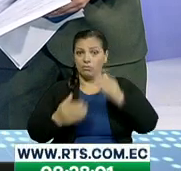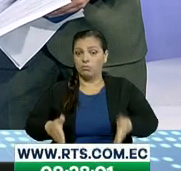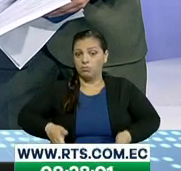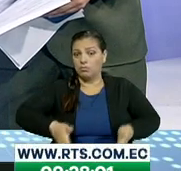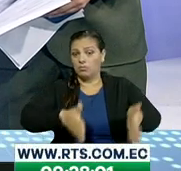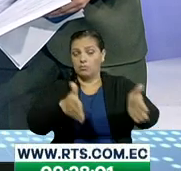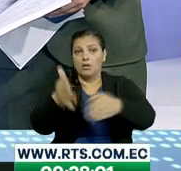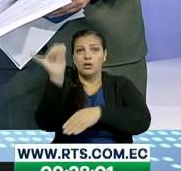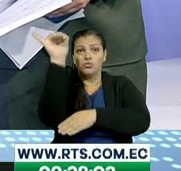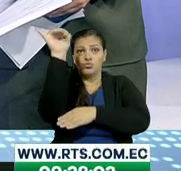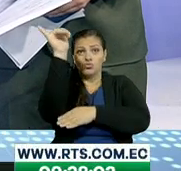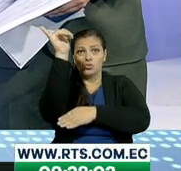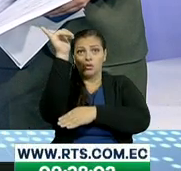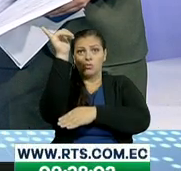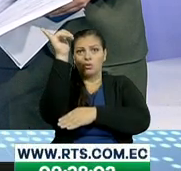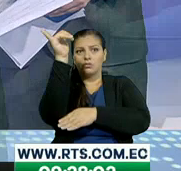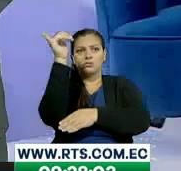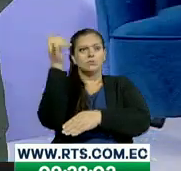cuarta...